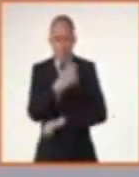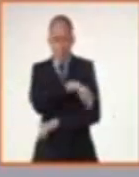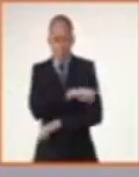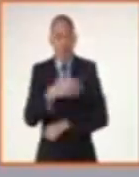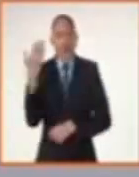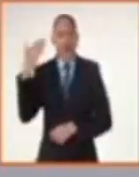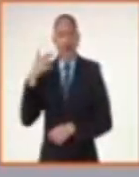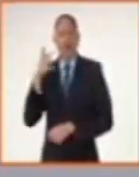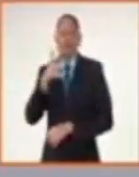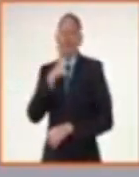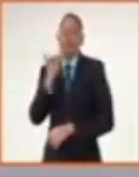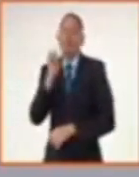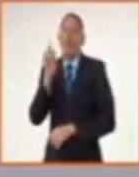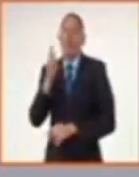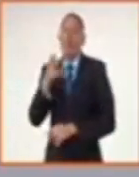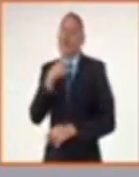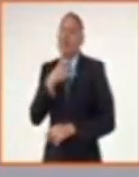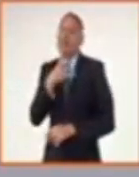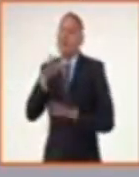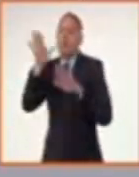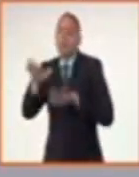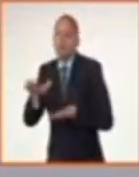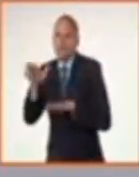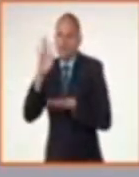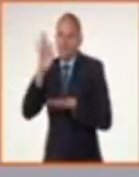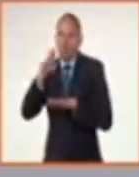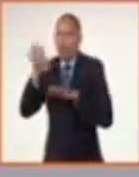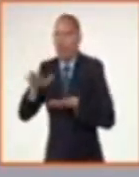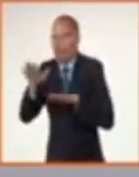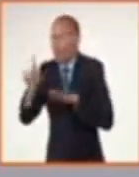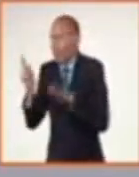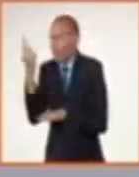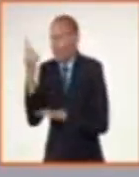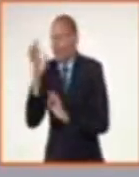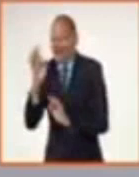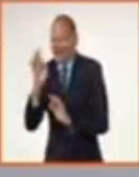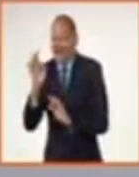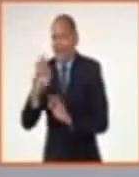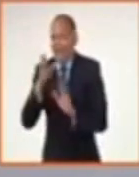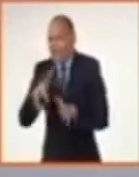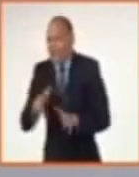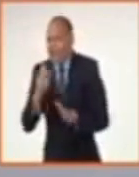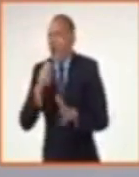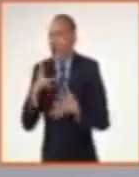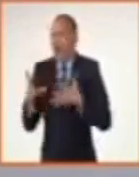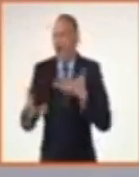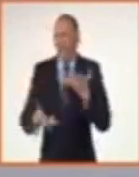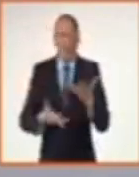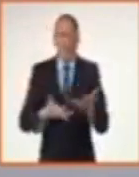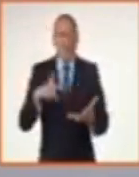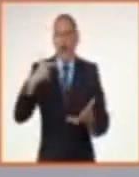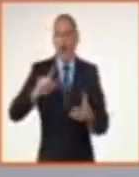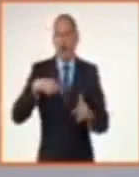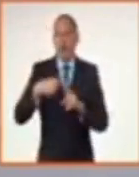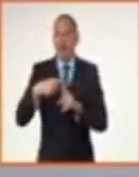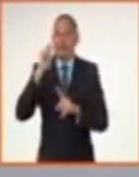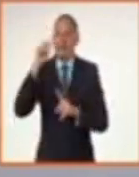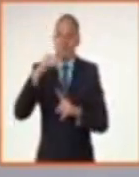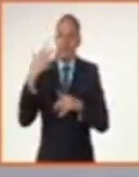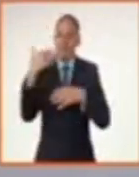aislamiento completamente. Ahora estamos en un contexto, Arlín hacía referencia, de bloqueo recrudecido, de Cuba en la lista de